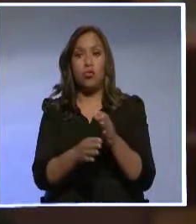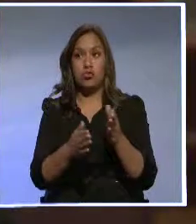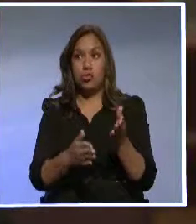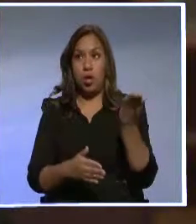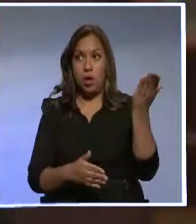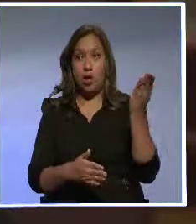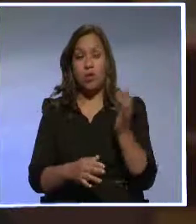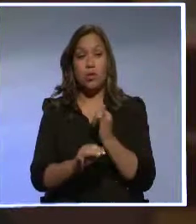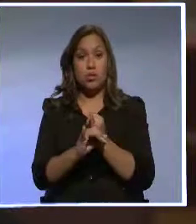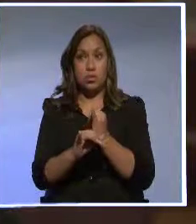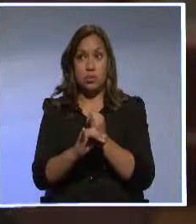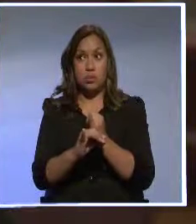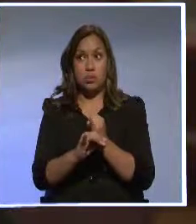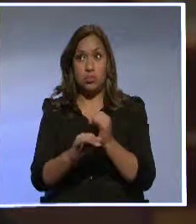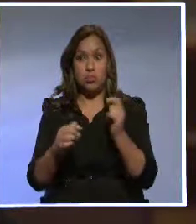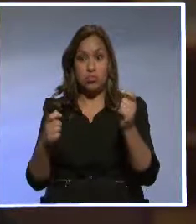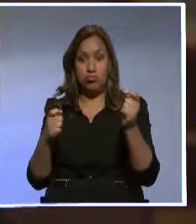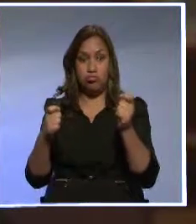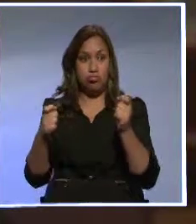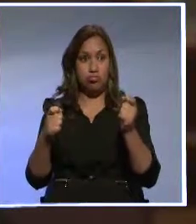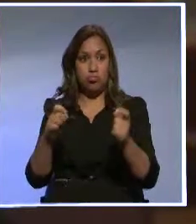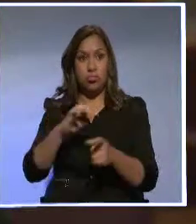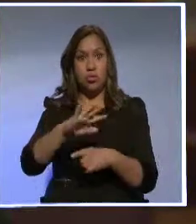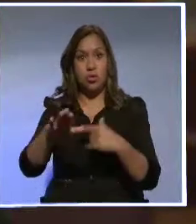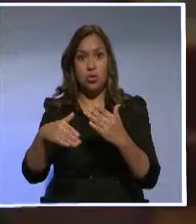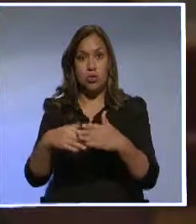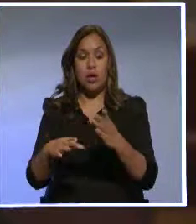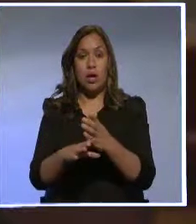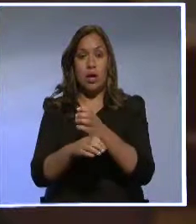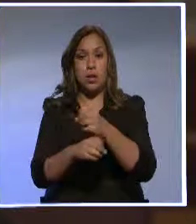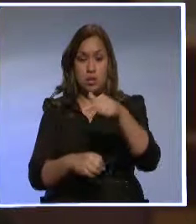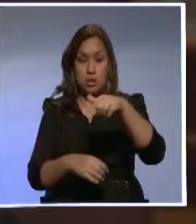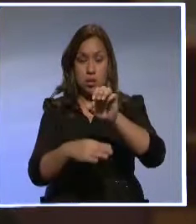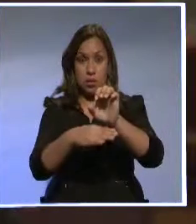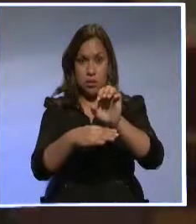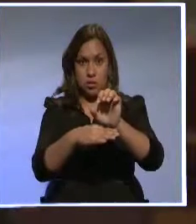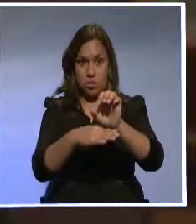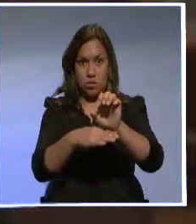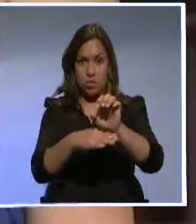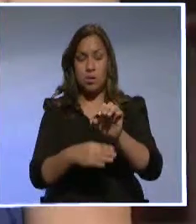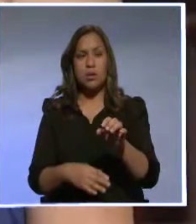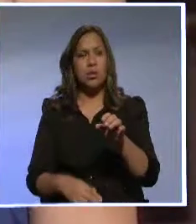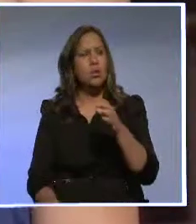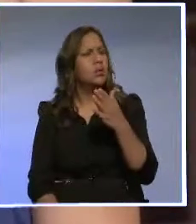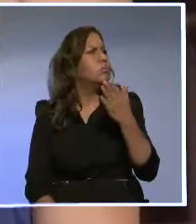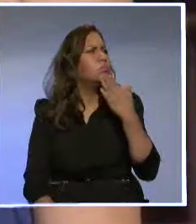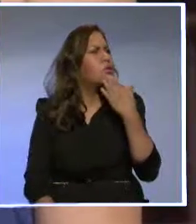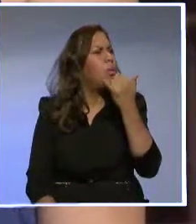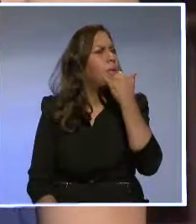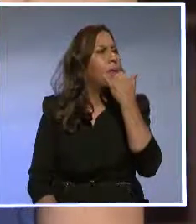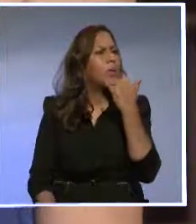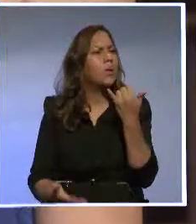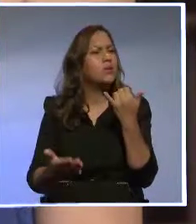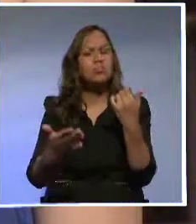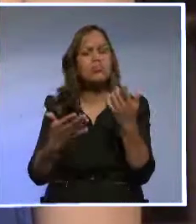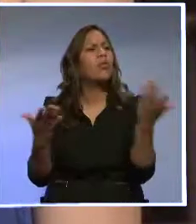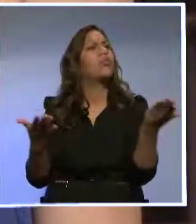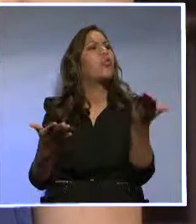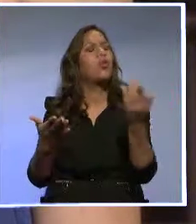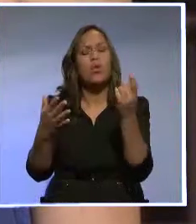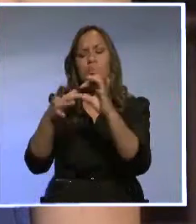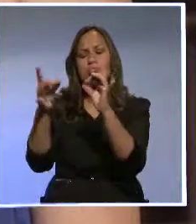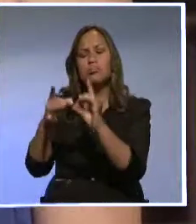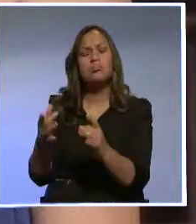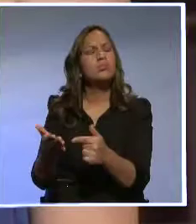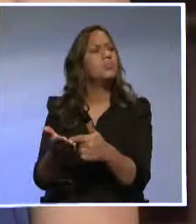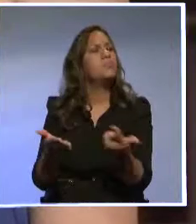instituto que controla todo lo que es creación en el ecuador pero cómo es que se evidencia en estos errores donde se evidencia en estos errores a su